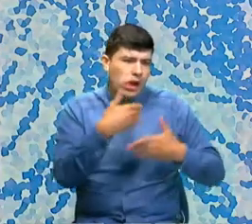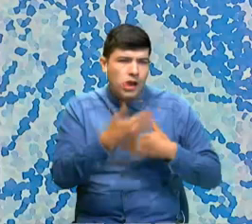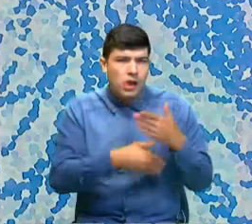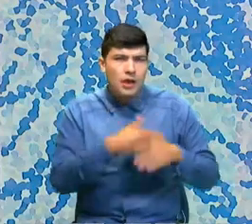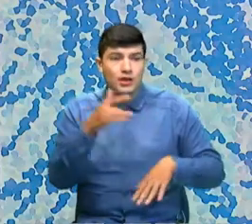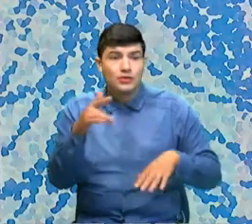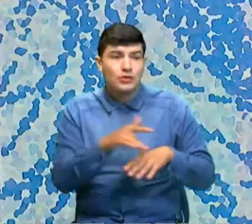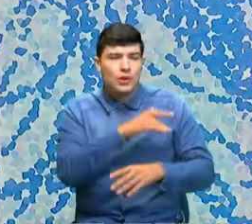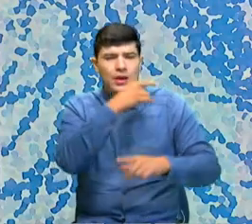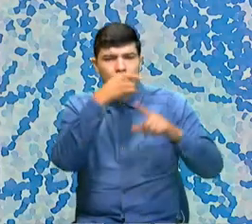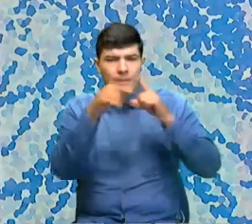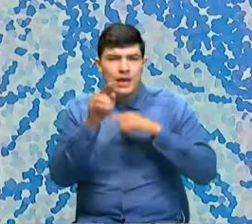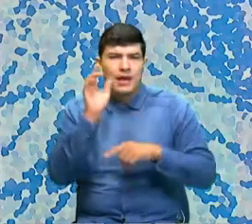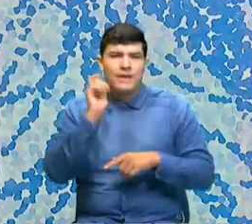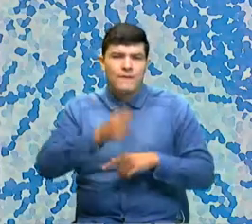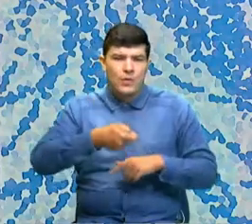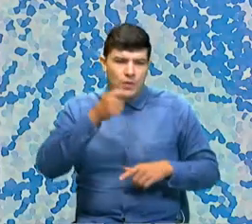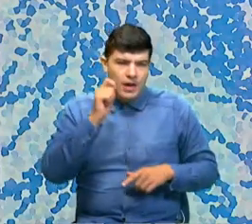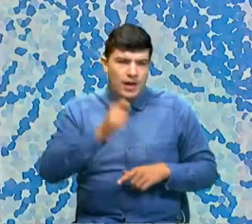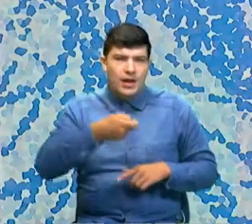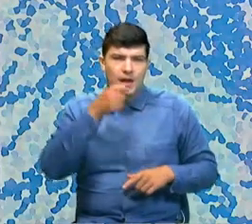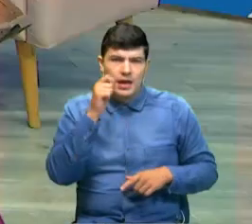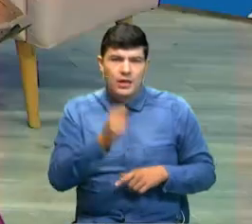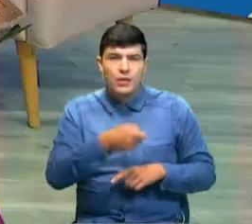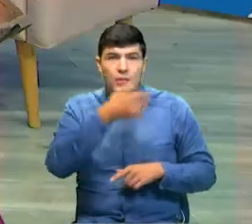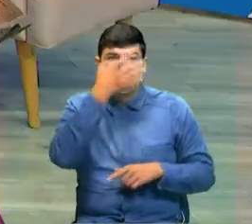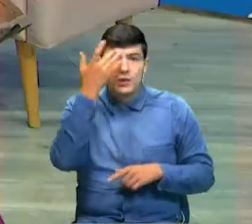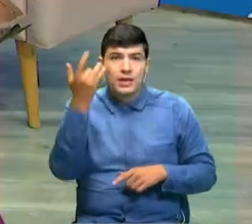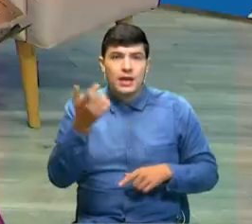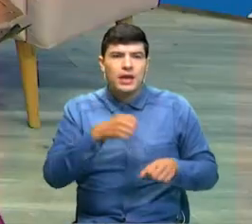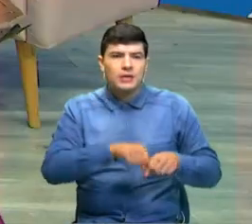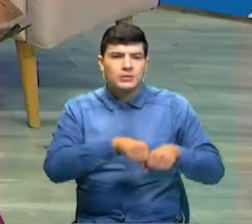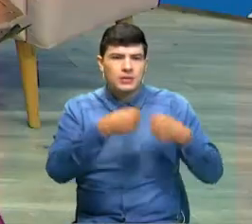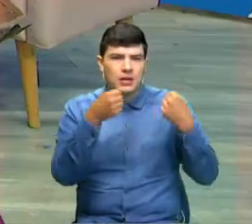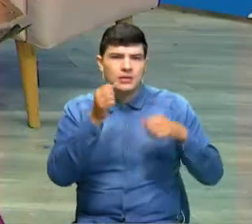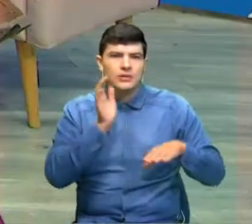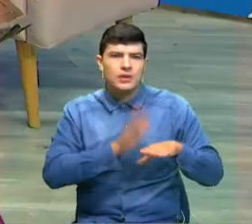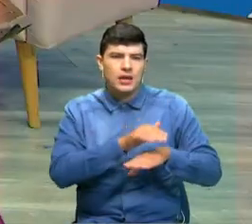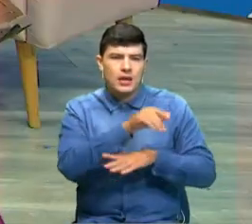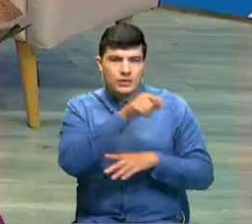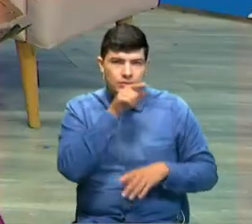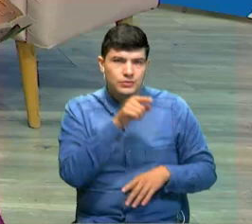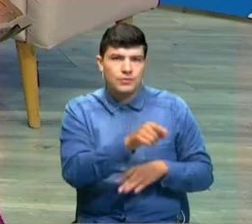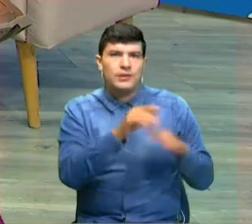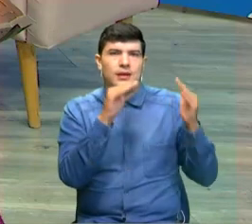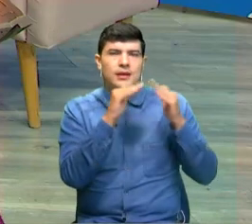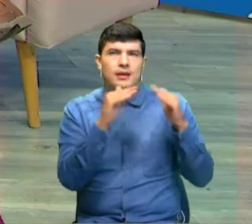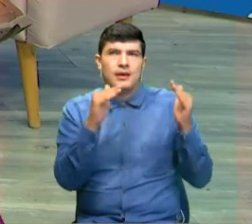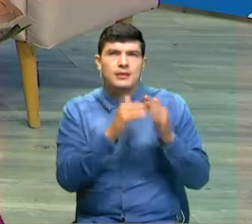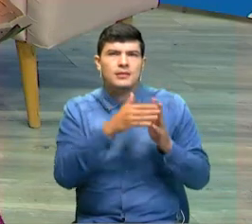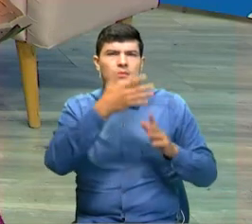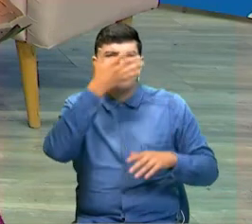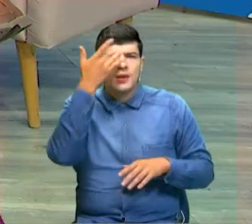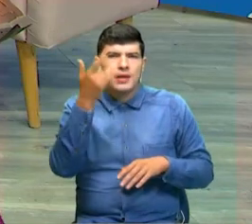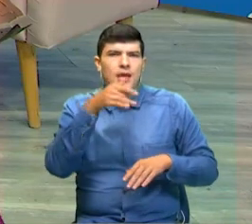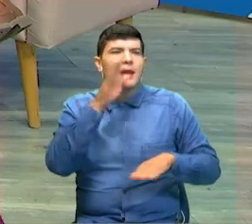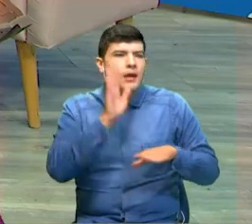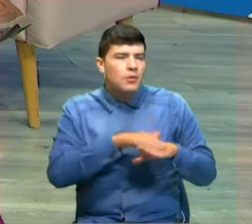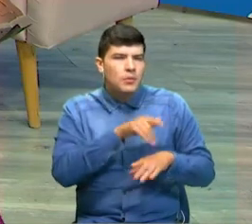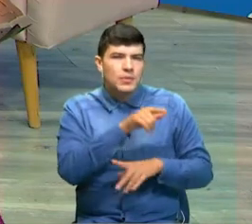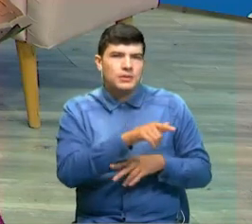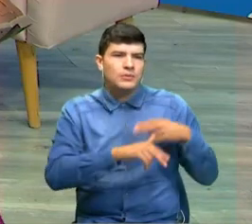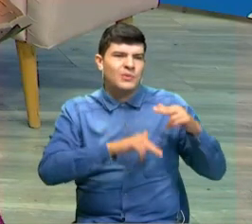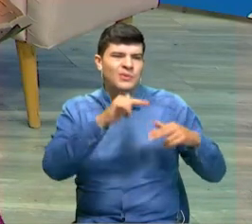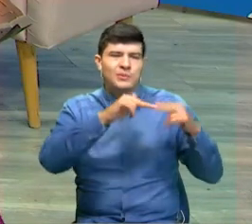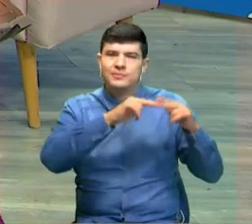que llevarlo a nivel de abogado, por los daños que le han causado a su vivienda por culpa de esta